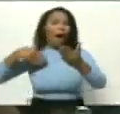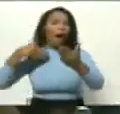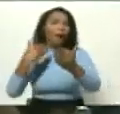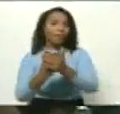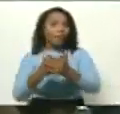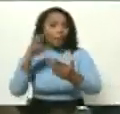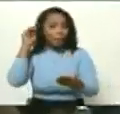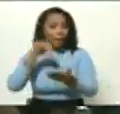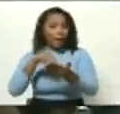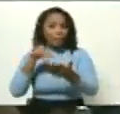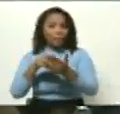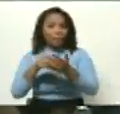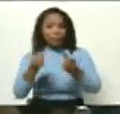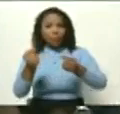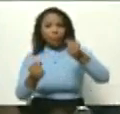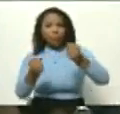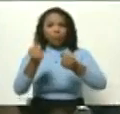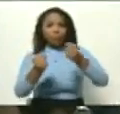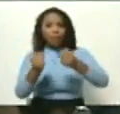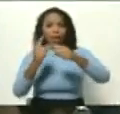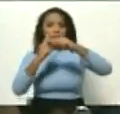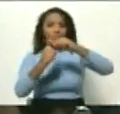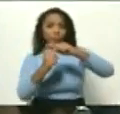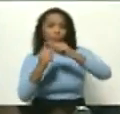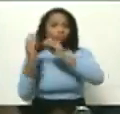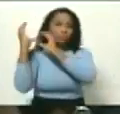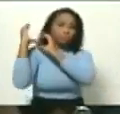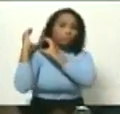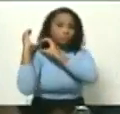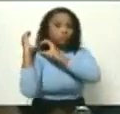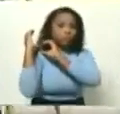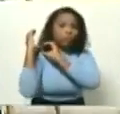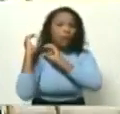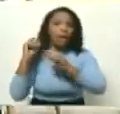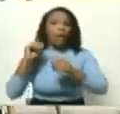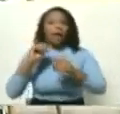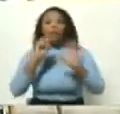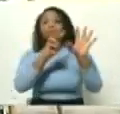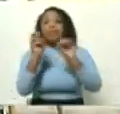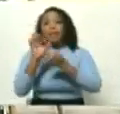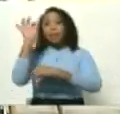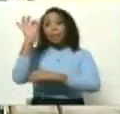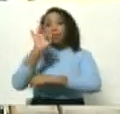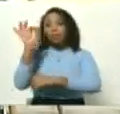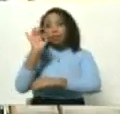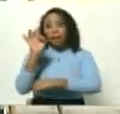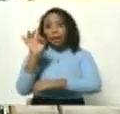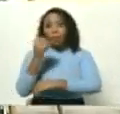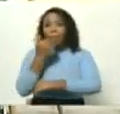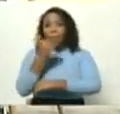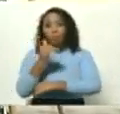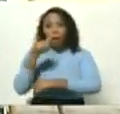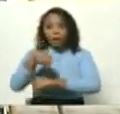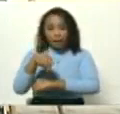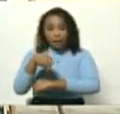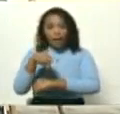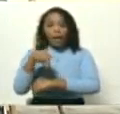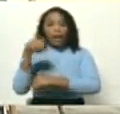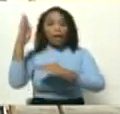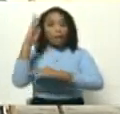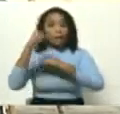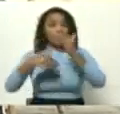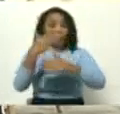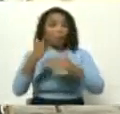pero ya recuperando, pues que va a tener un 70% en el aforo de las iglesias, después de esta